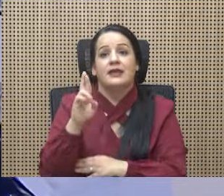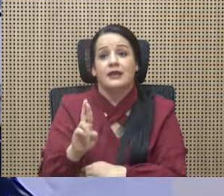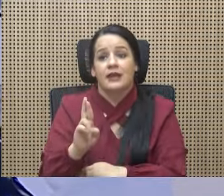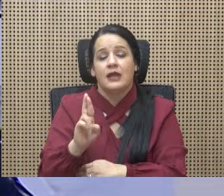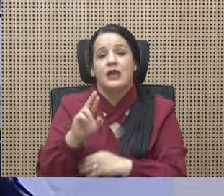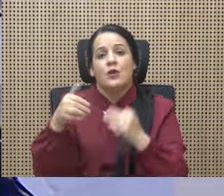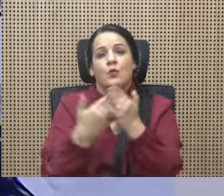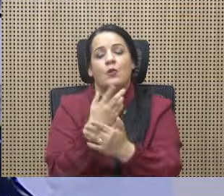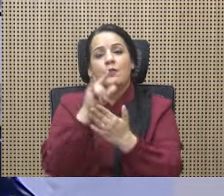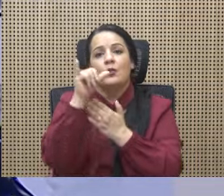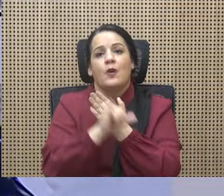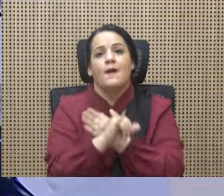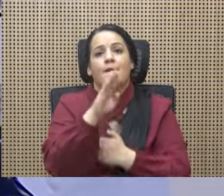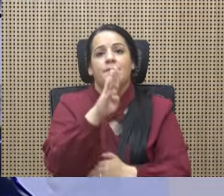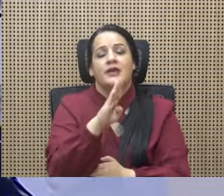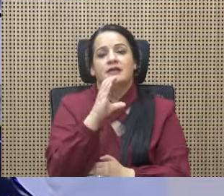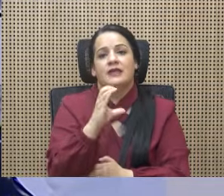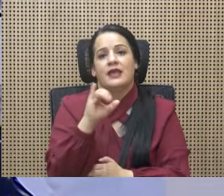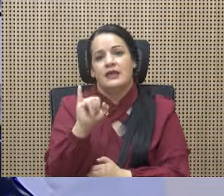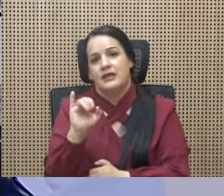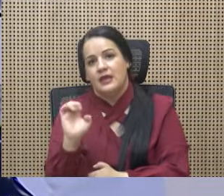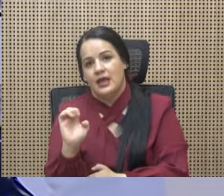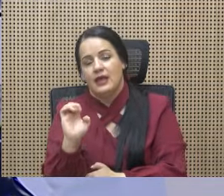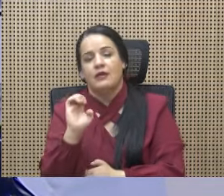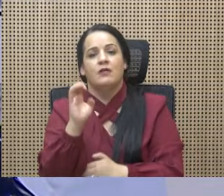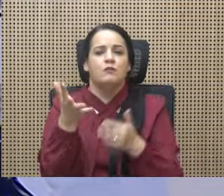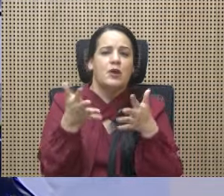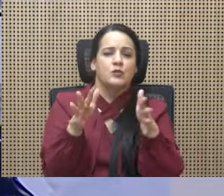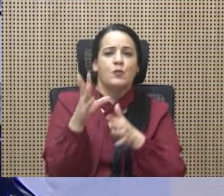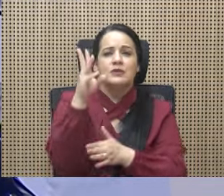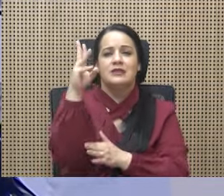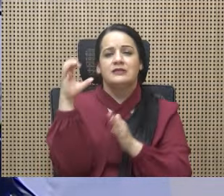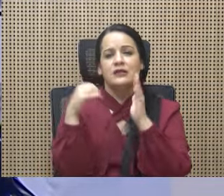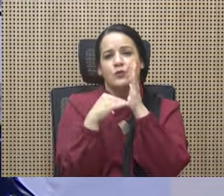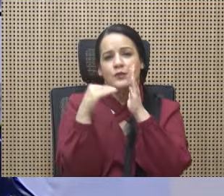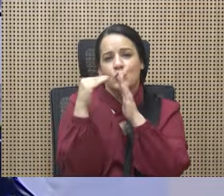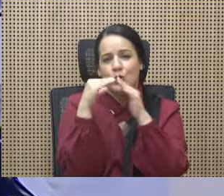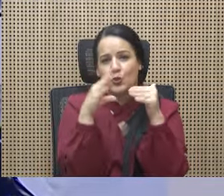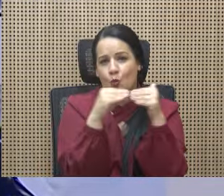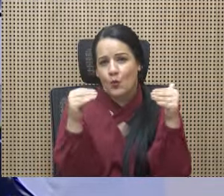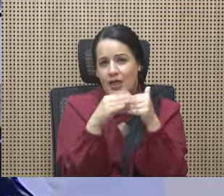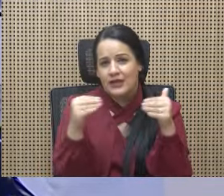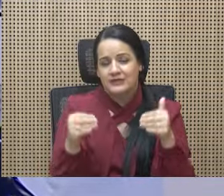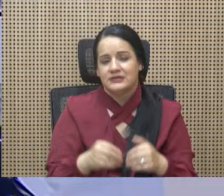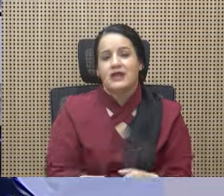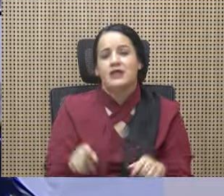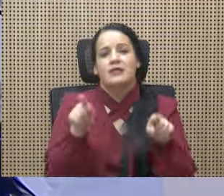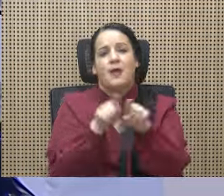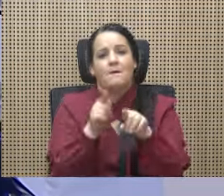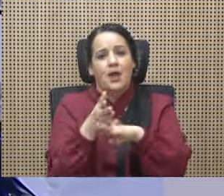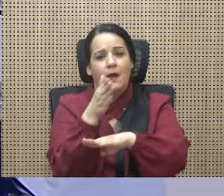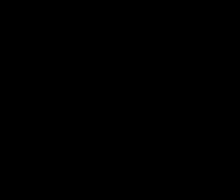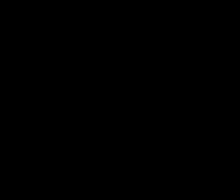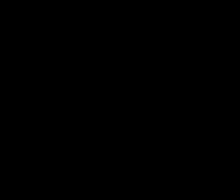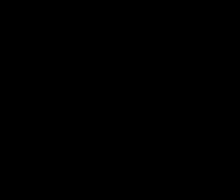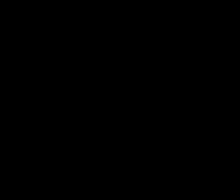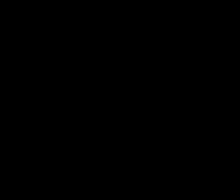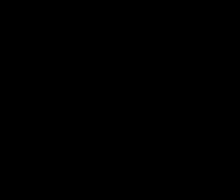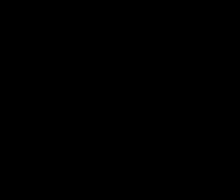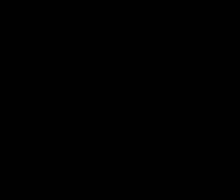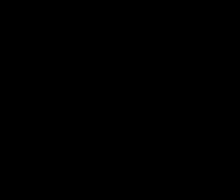el bci por aproximadamente se millones de D también avanza la radial